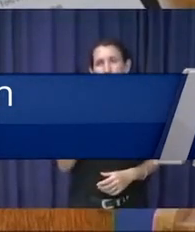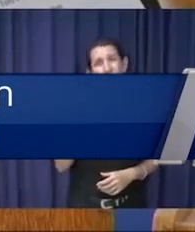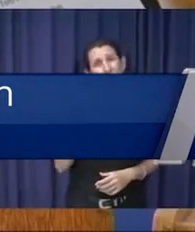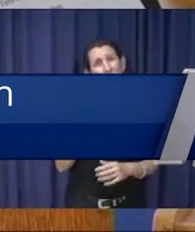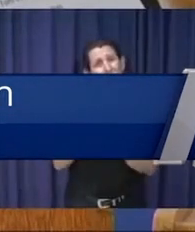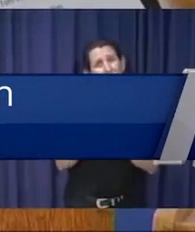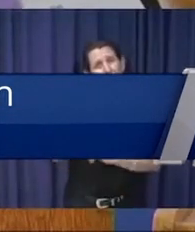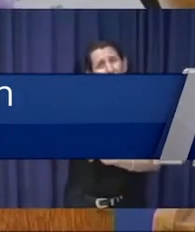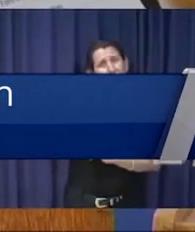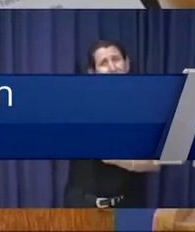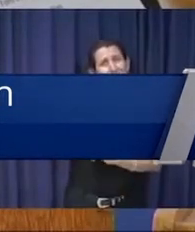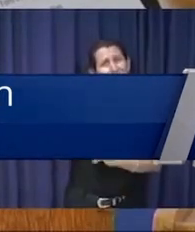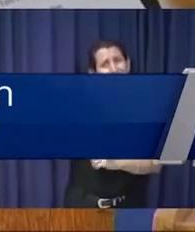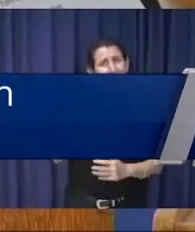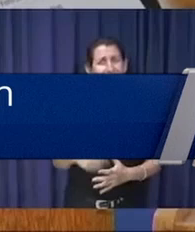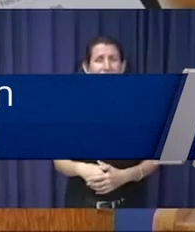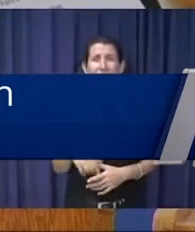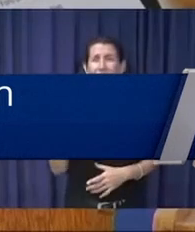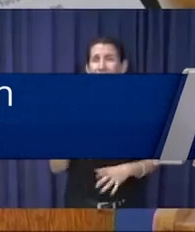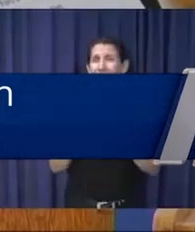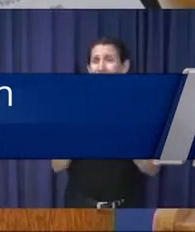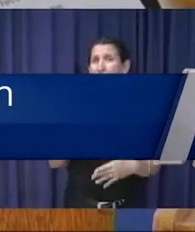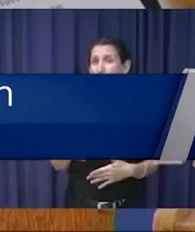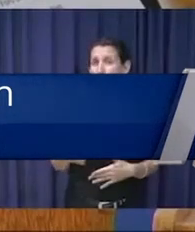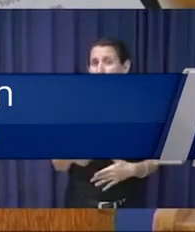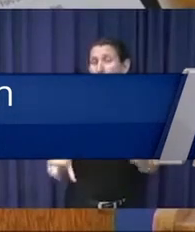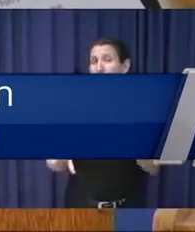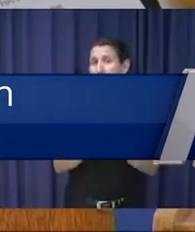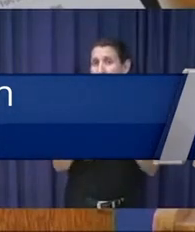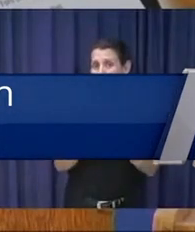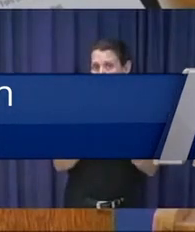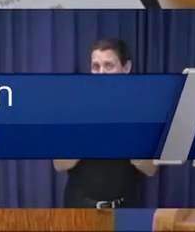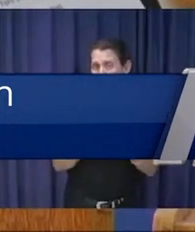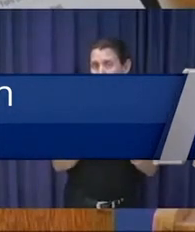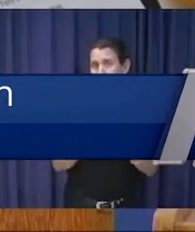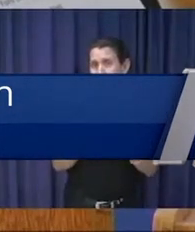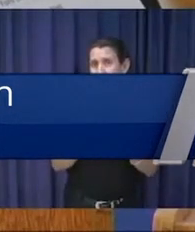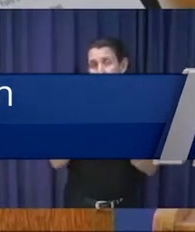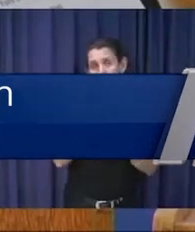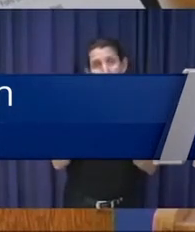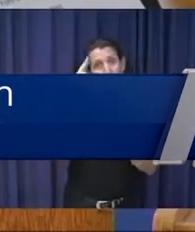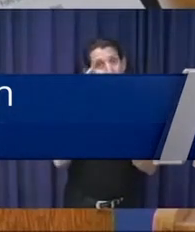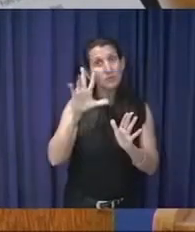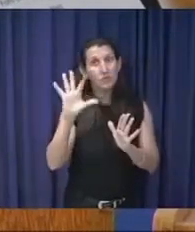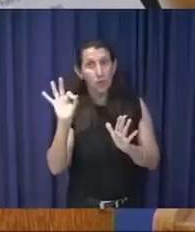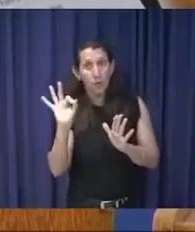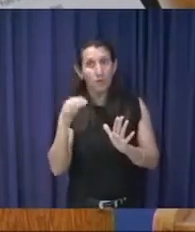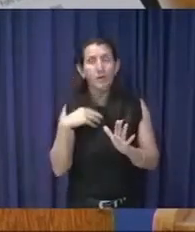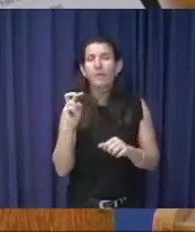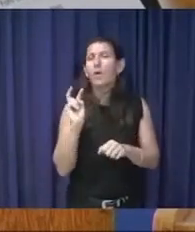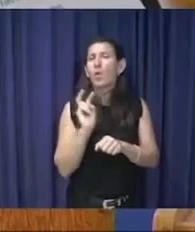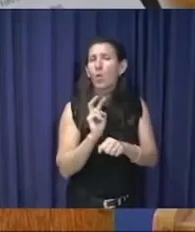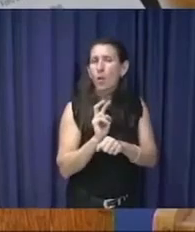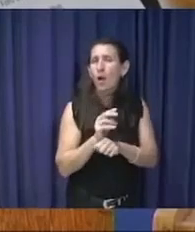esto, la caja de jubilaciones fue creada por ley en el 19 de julio de 1950 y precisamente en resguardo